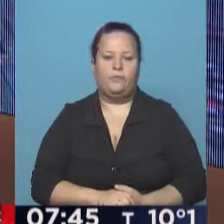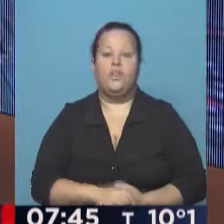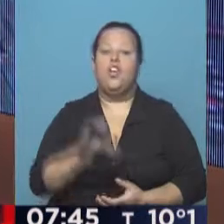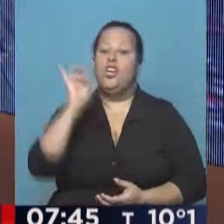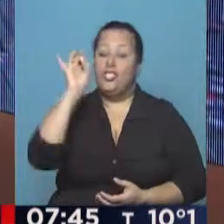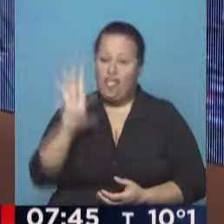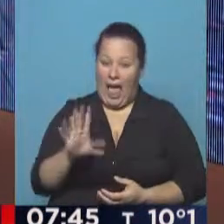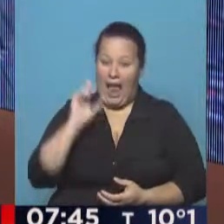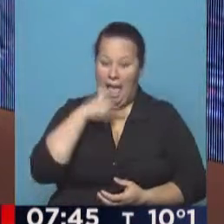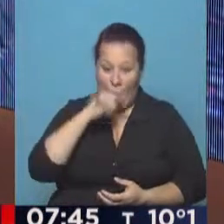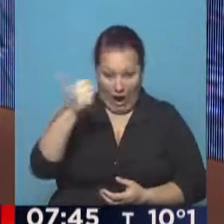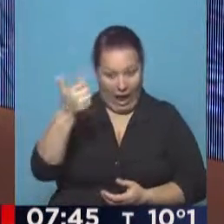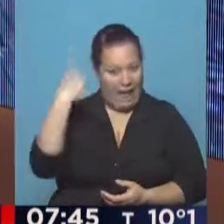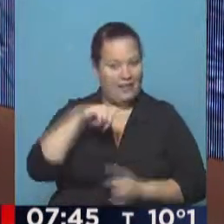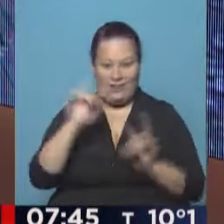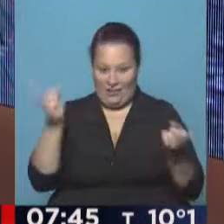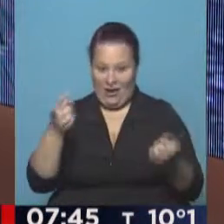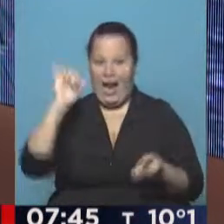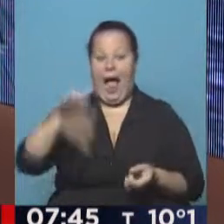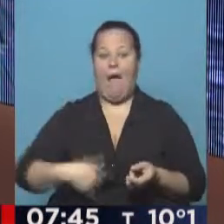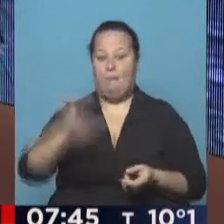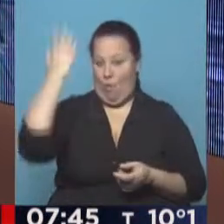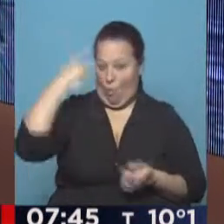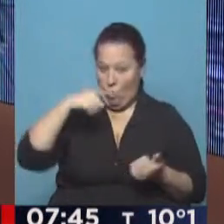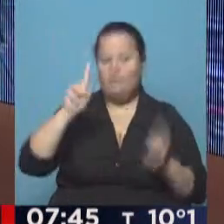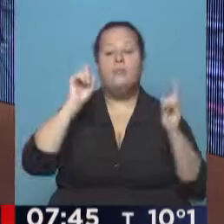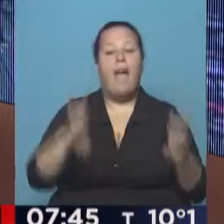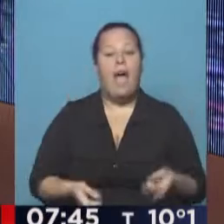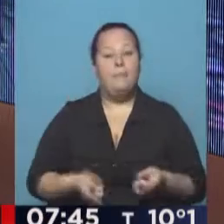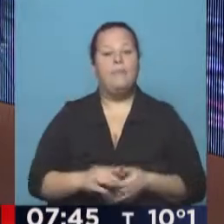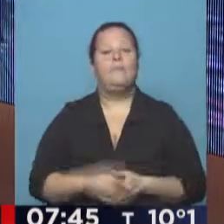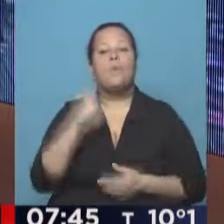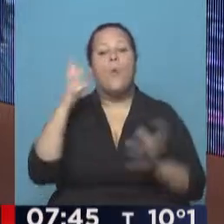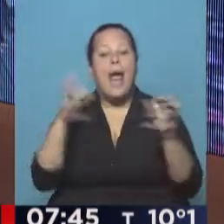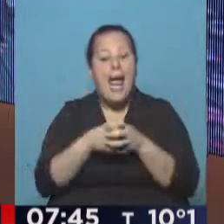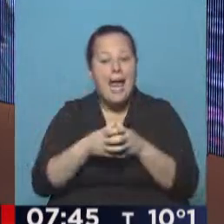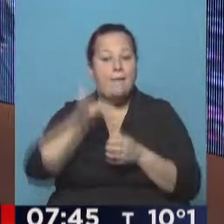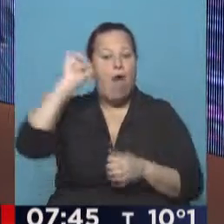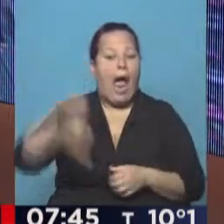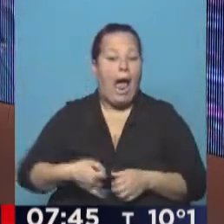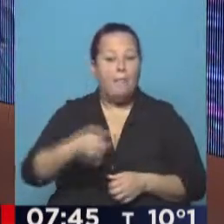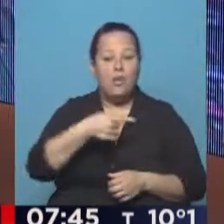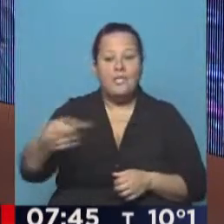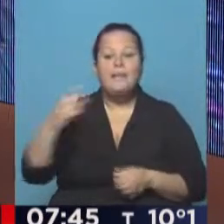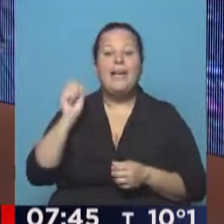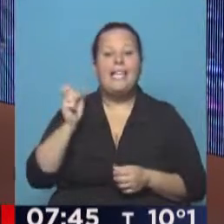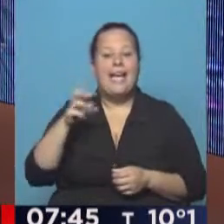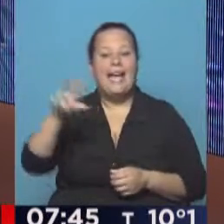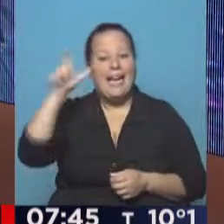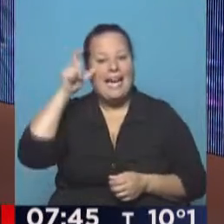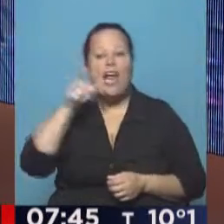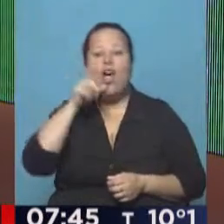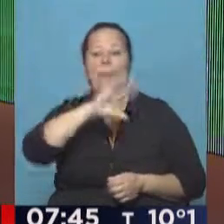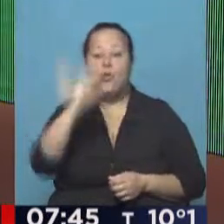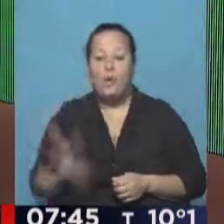No solamente ganó Lanús en la jornada de ayer, el último campeón del fútbol argentino, sino que alguien, un equipo que se consagró campeón en la semana, hablamos de la Recopa